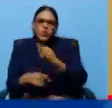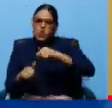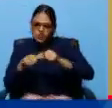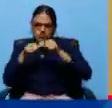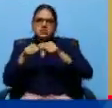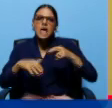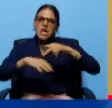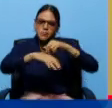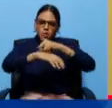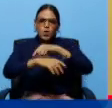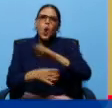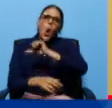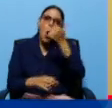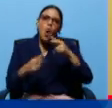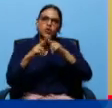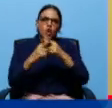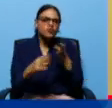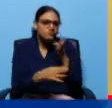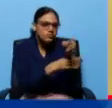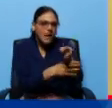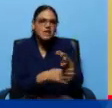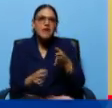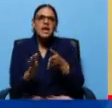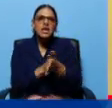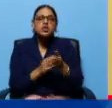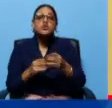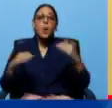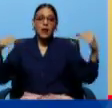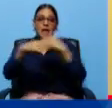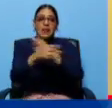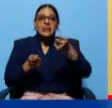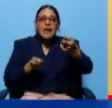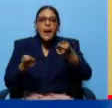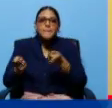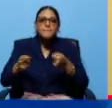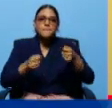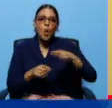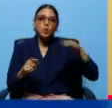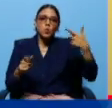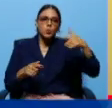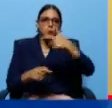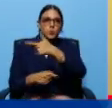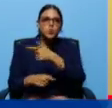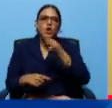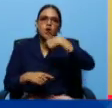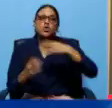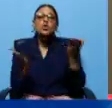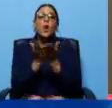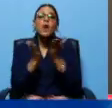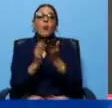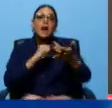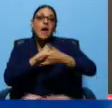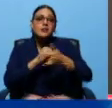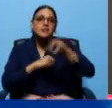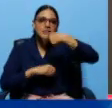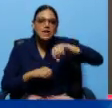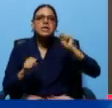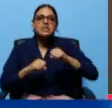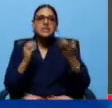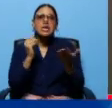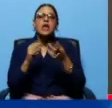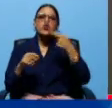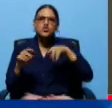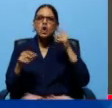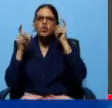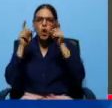aquí al lado tenemos el otro taller. Transporte porque terrestre. Porque este es una escuela técnica. Sí, complejo educativo